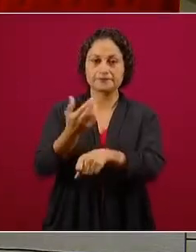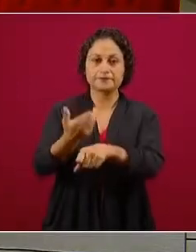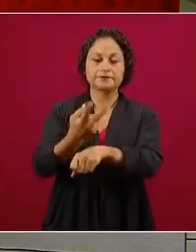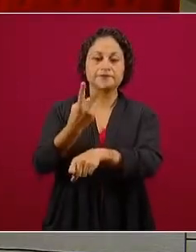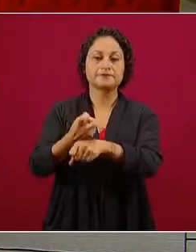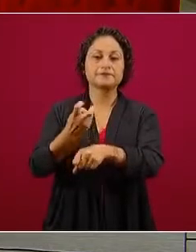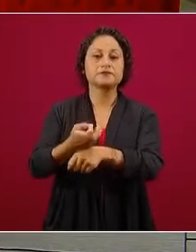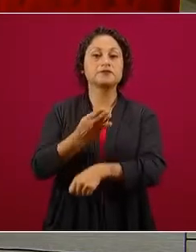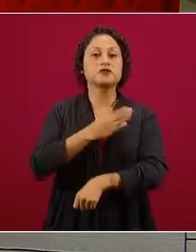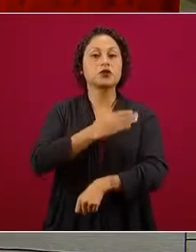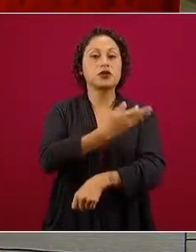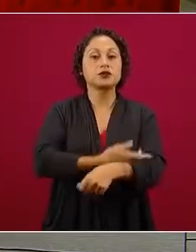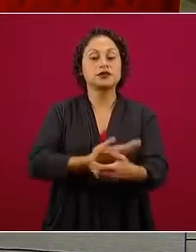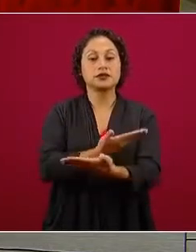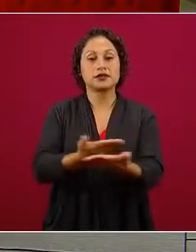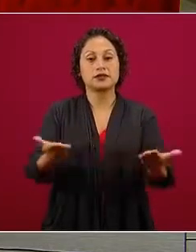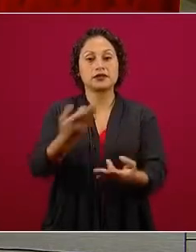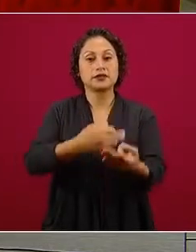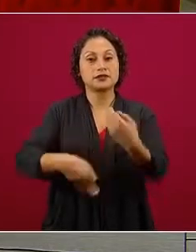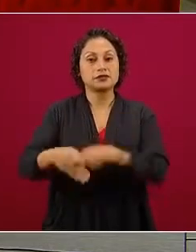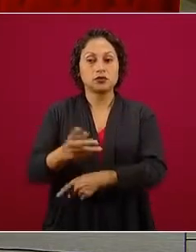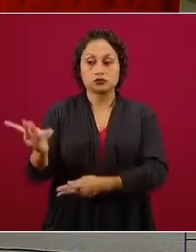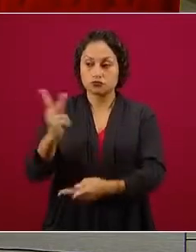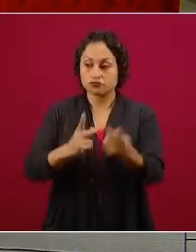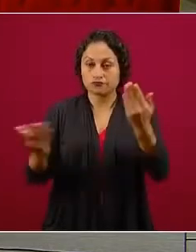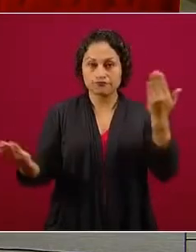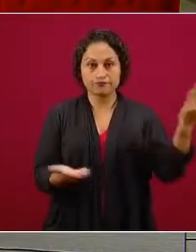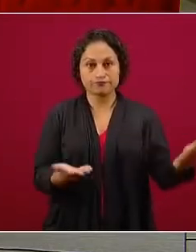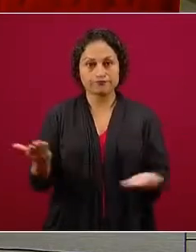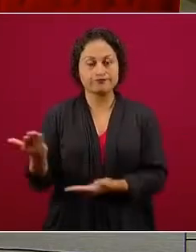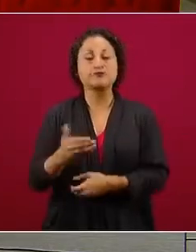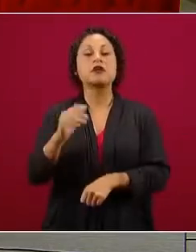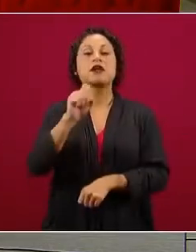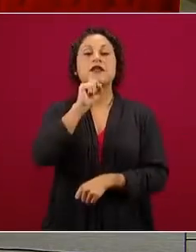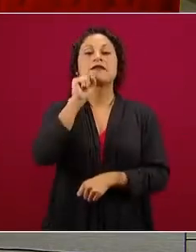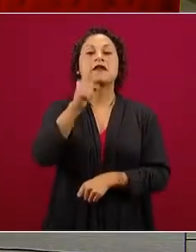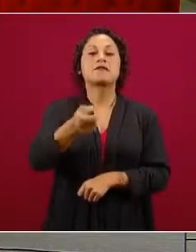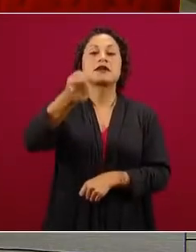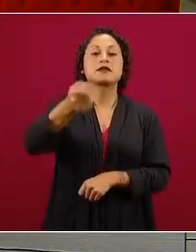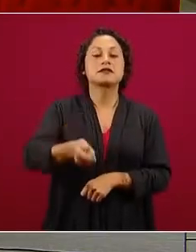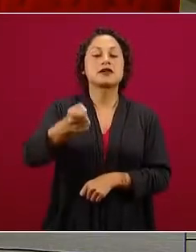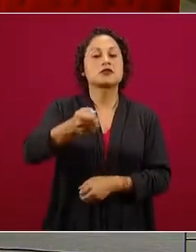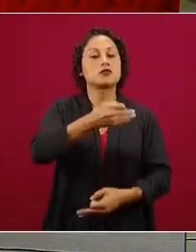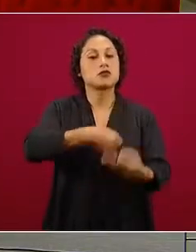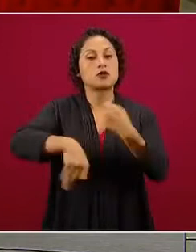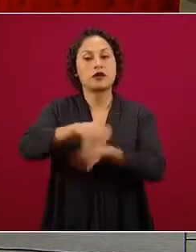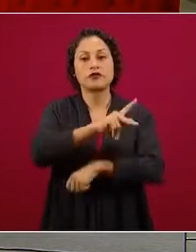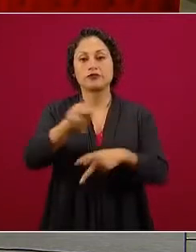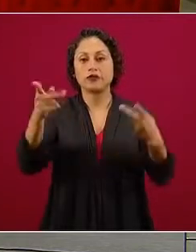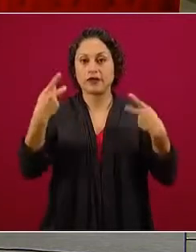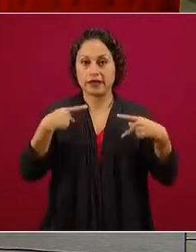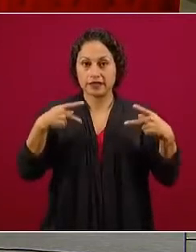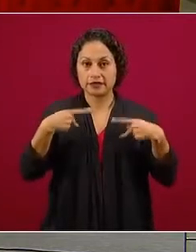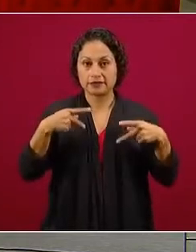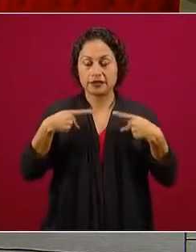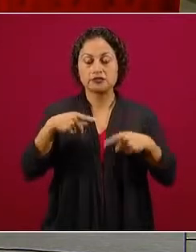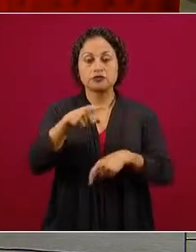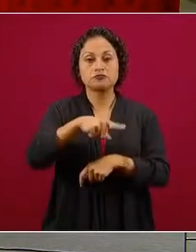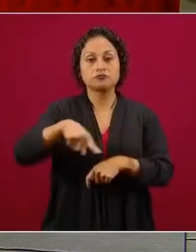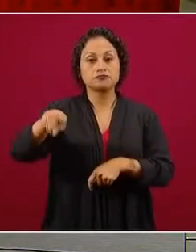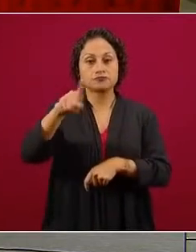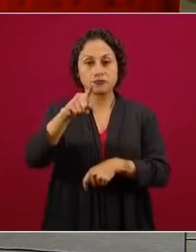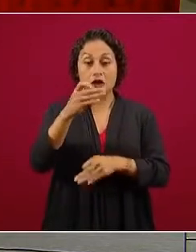tengan todas y todos aquí presentes. Un saludo también muy especial a toda la población que nos hace el favor de dedicar